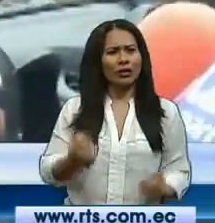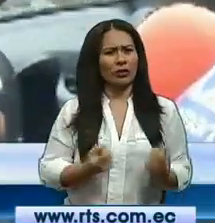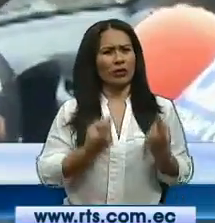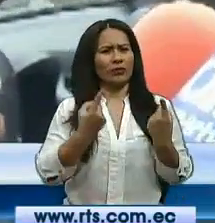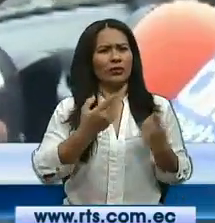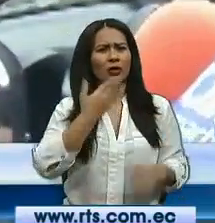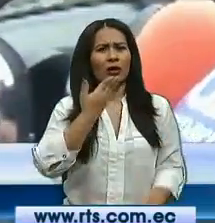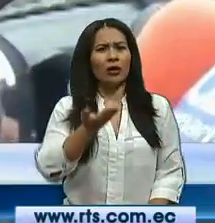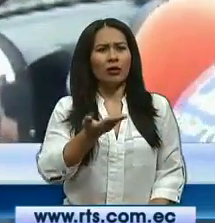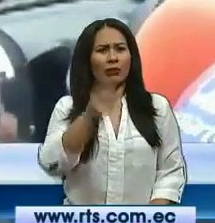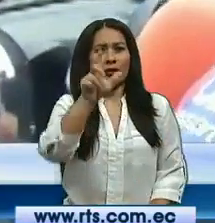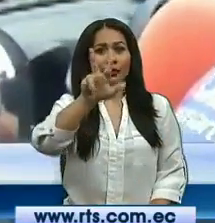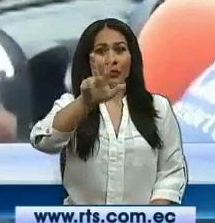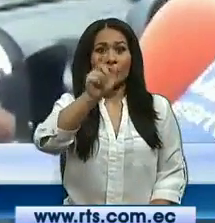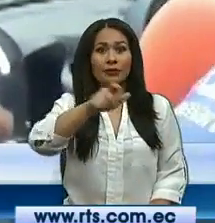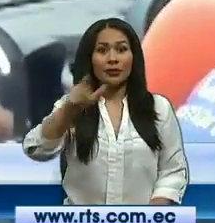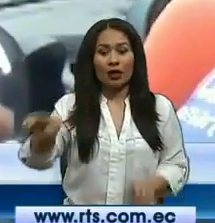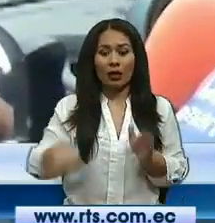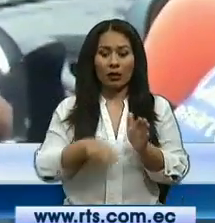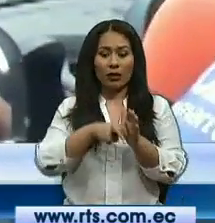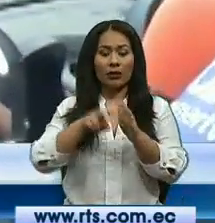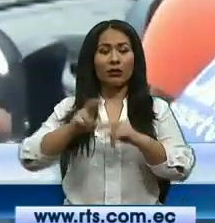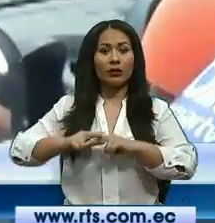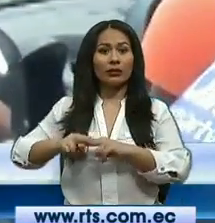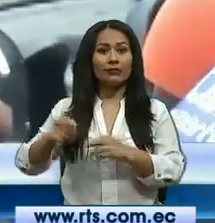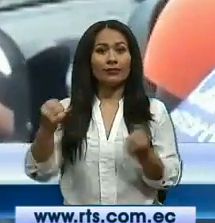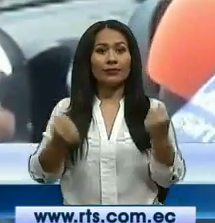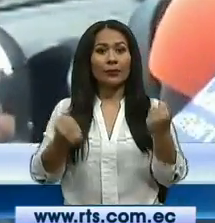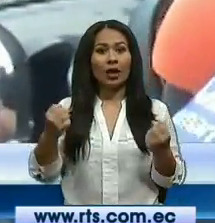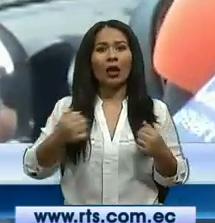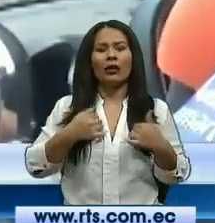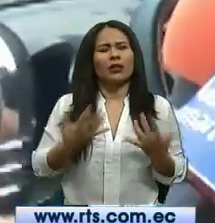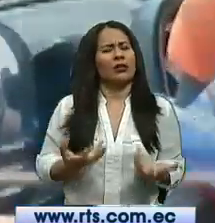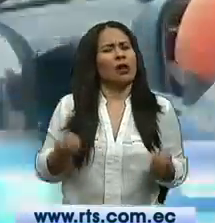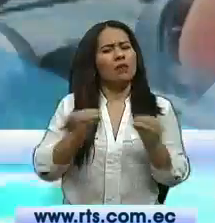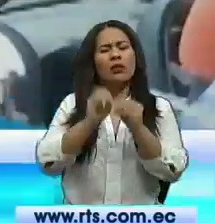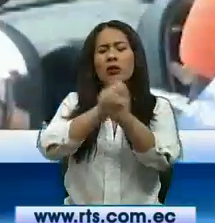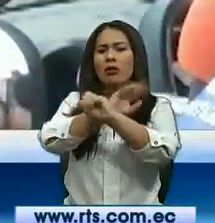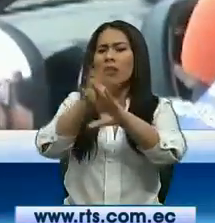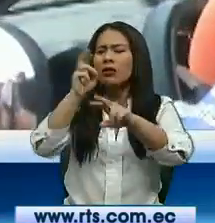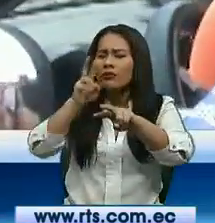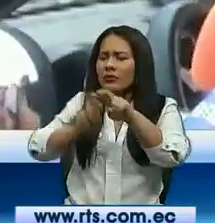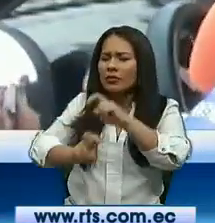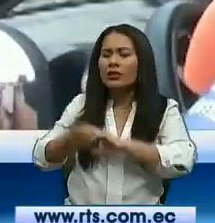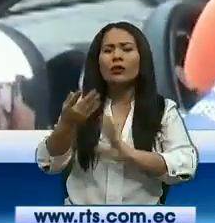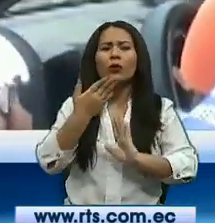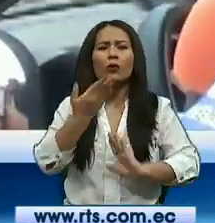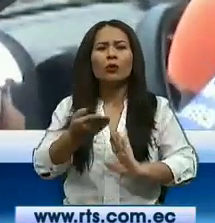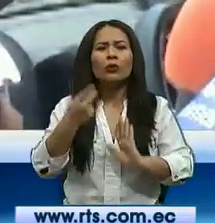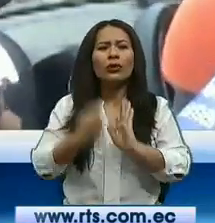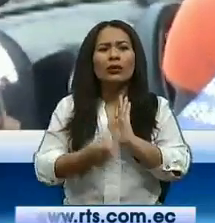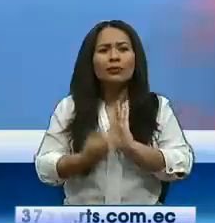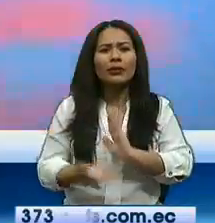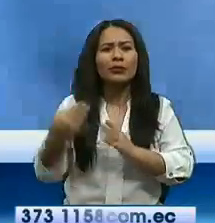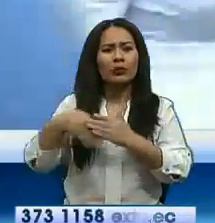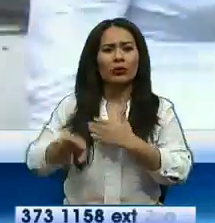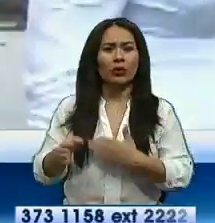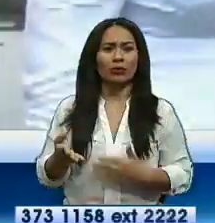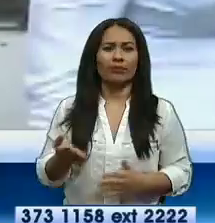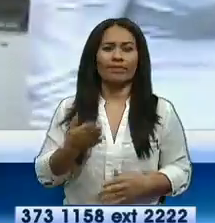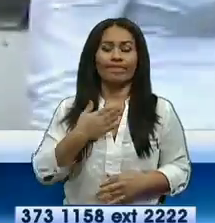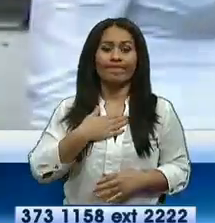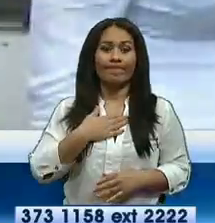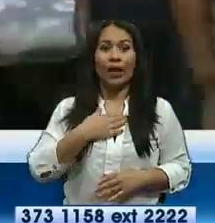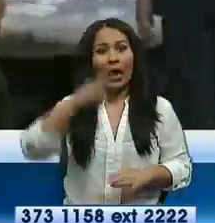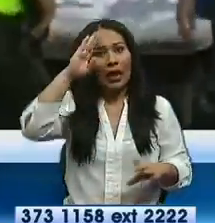quedar sin esclarecerse? Tienen que investigarse y llegar al fondo. ¿Qué es lo que pasó? ¿Por qué sucedió esto? Mientras